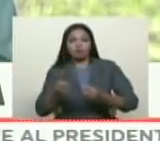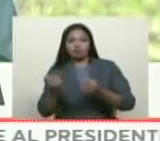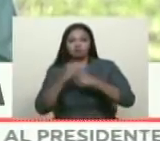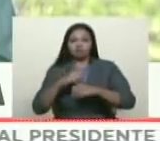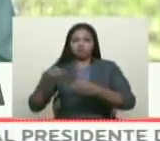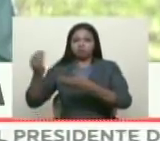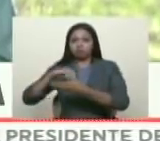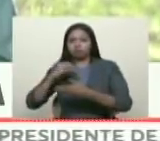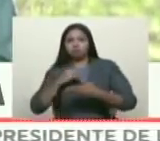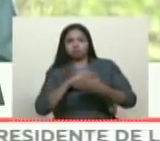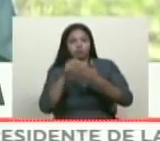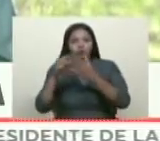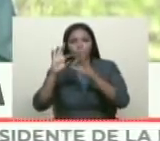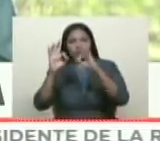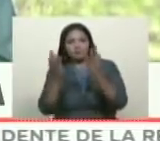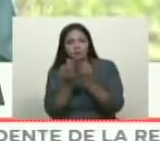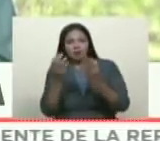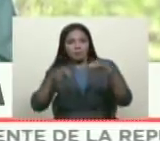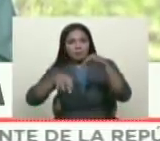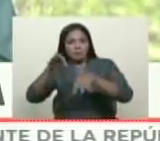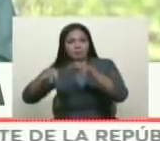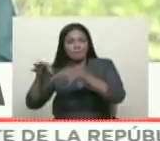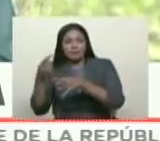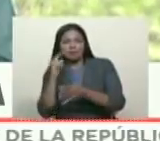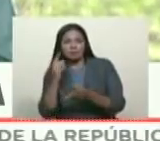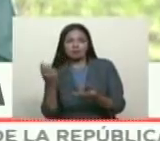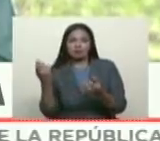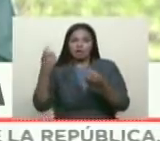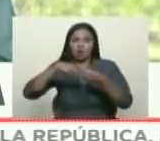urbana, periurbana y familiar es la